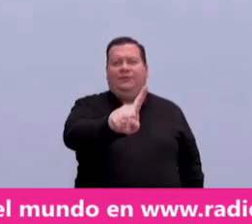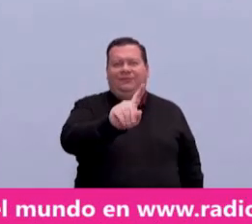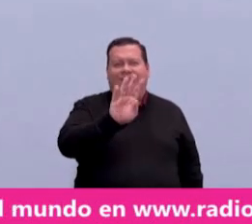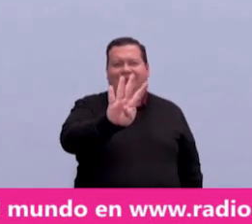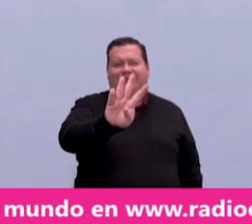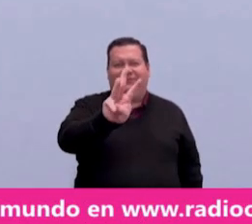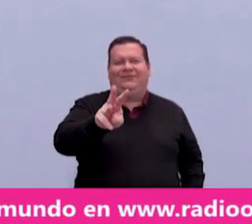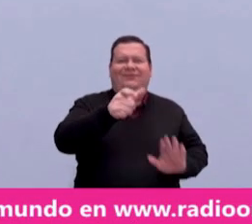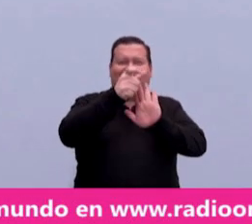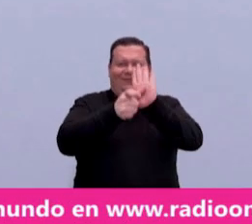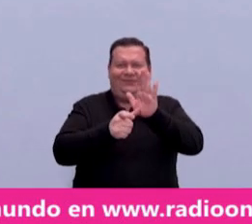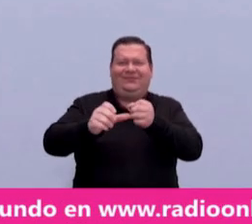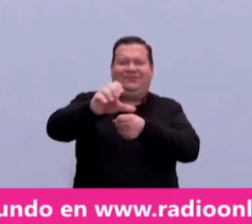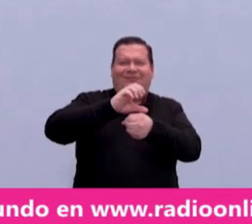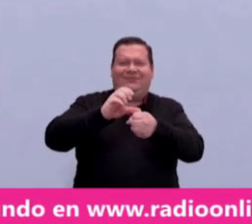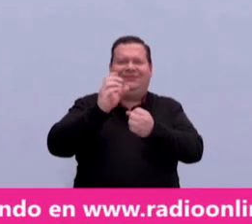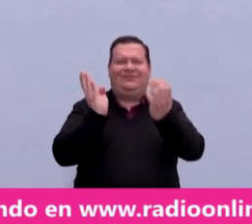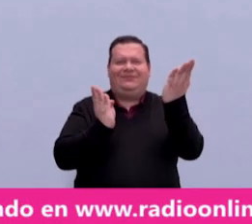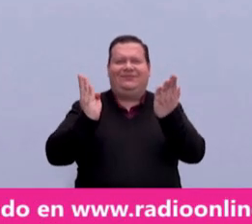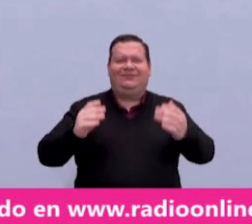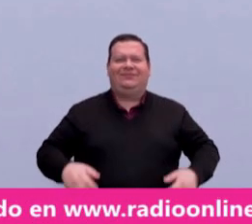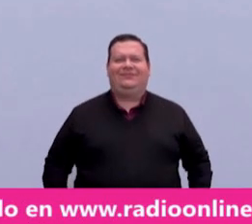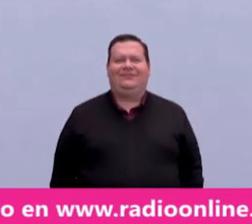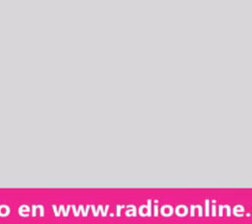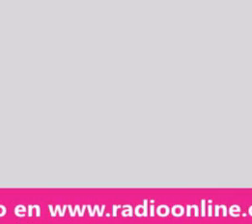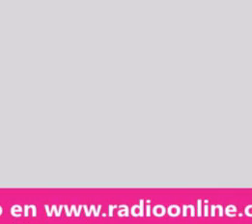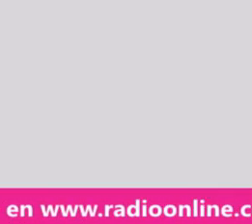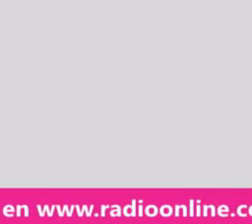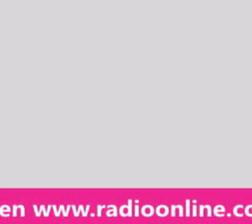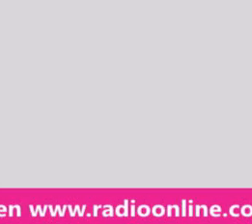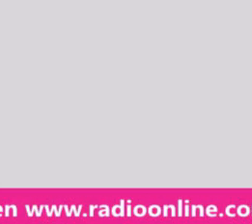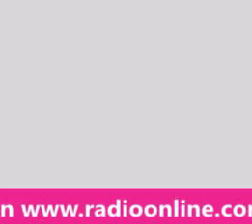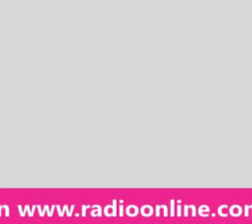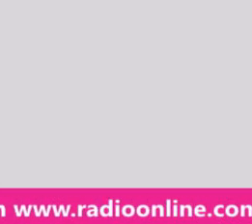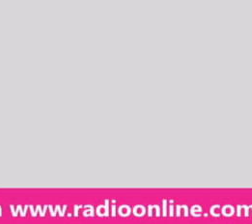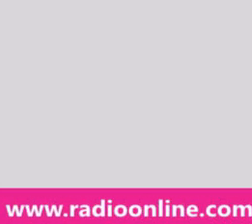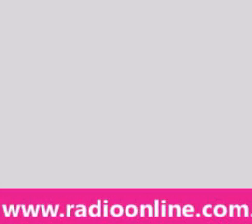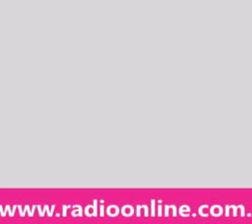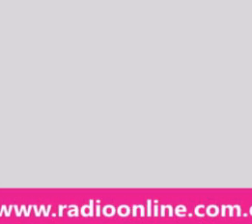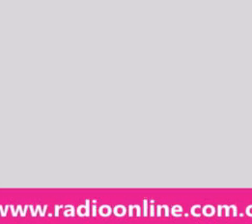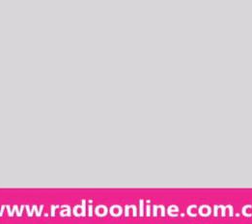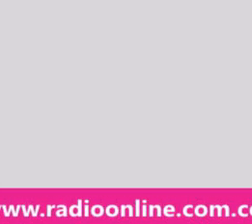tu realidad. Denuncia, línea 143, Personería de Bogotá,